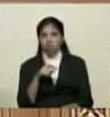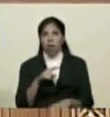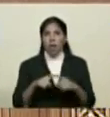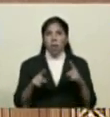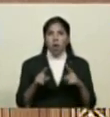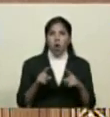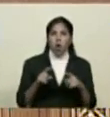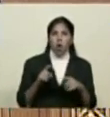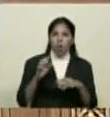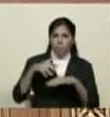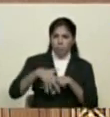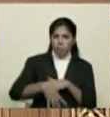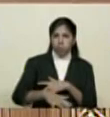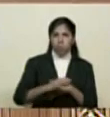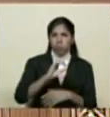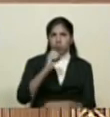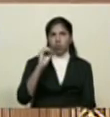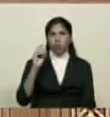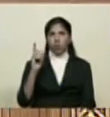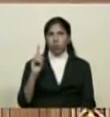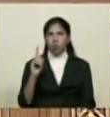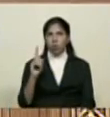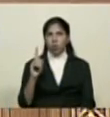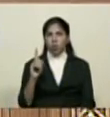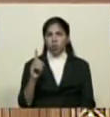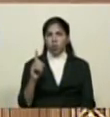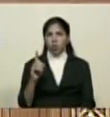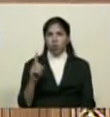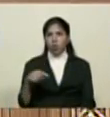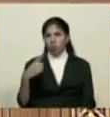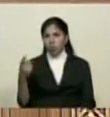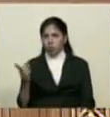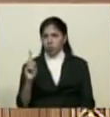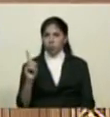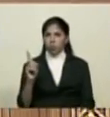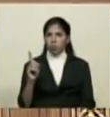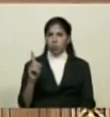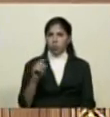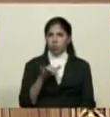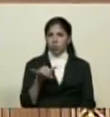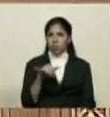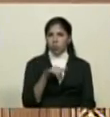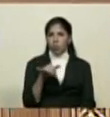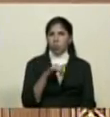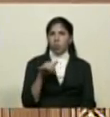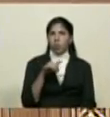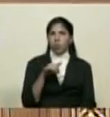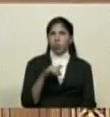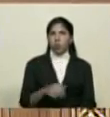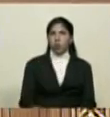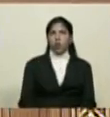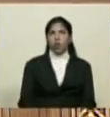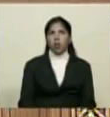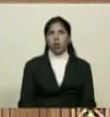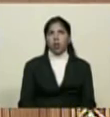también. No el de las monoboyas, no nos confundamos. Ya después explicaré. Las